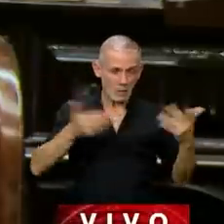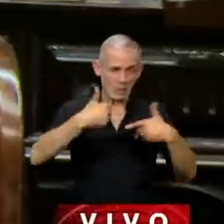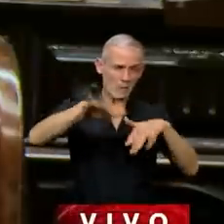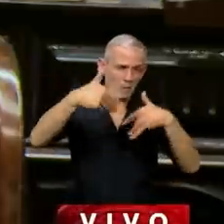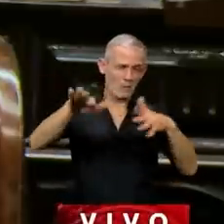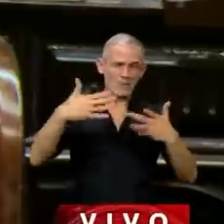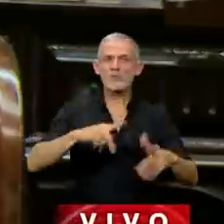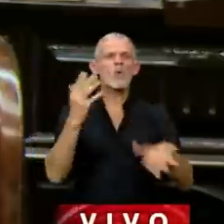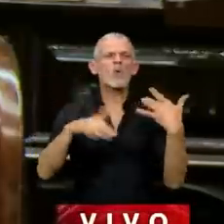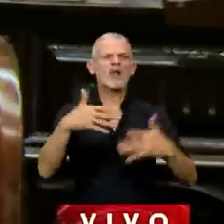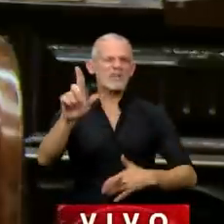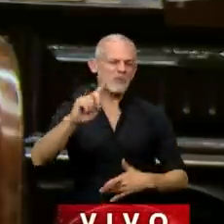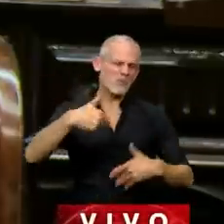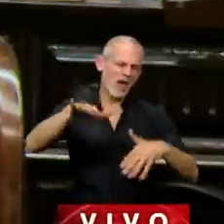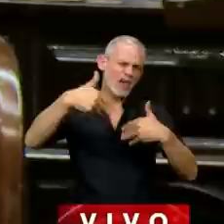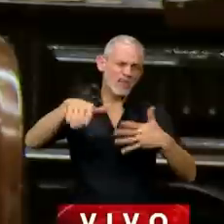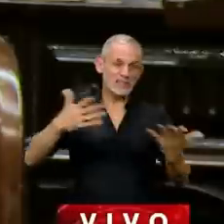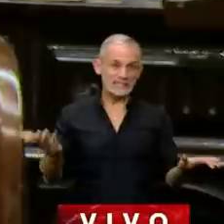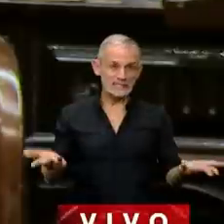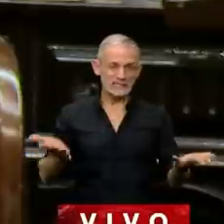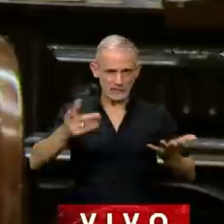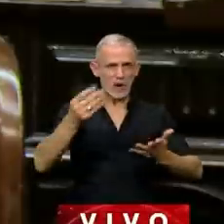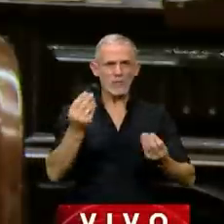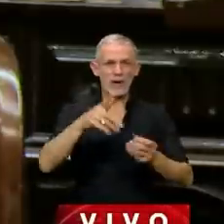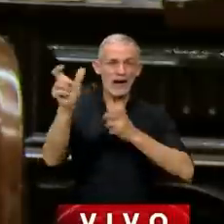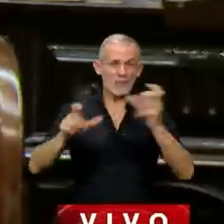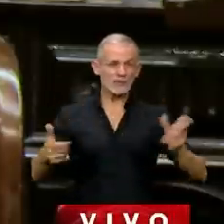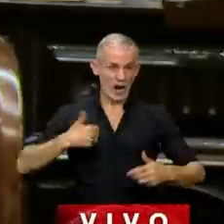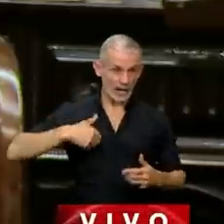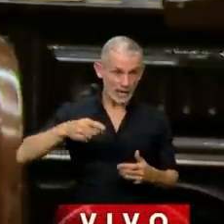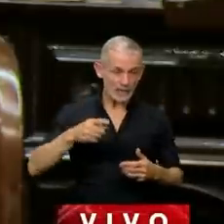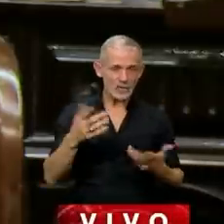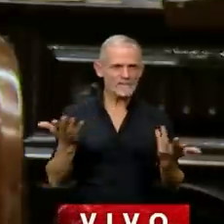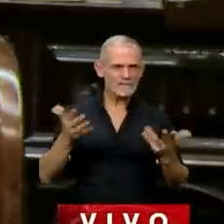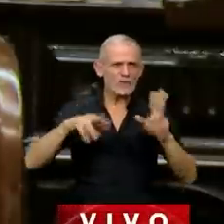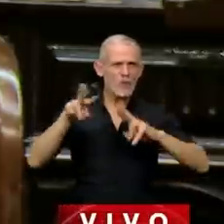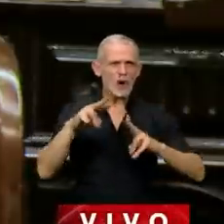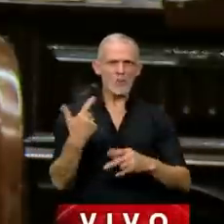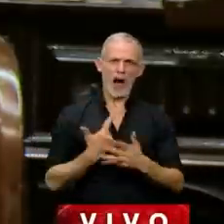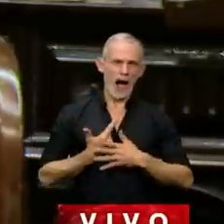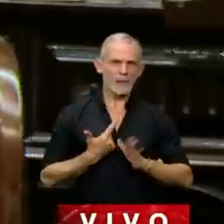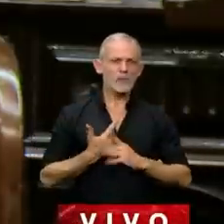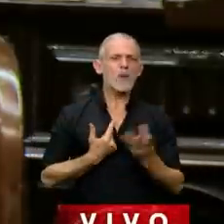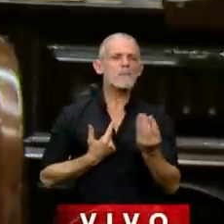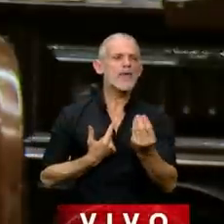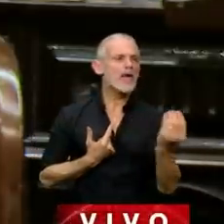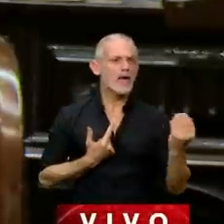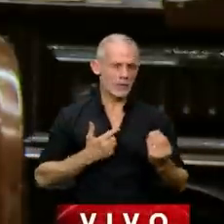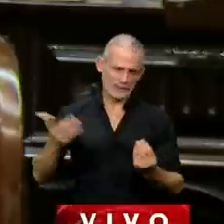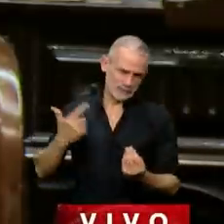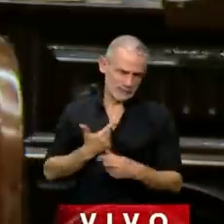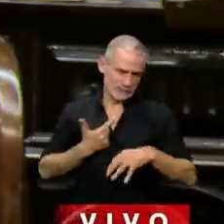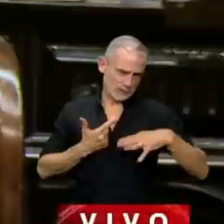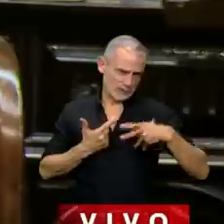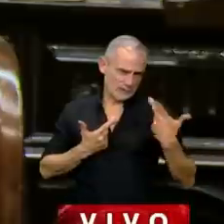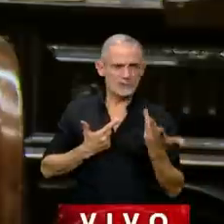cuenta como una urgencia, habida cuenta que los ciudadanos argentinos buscan armarse porque tienen miedo,